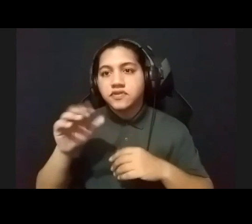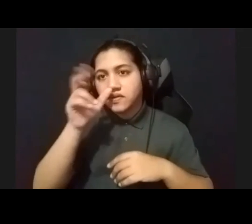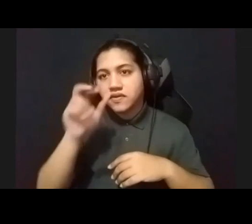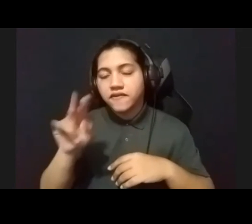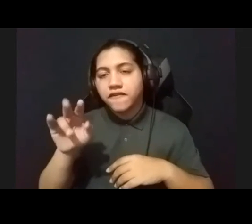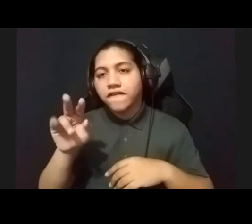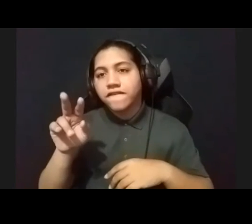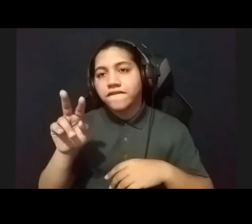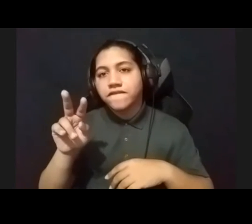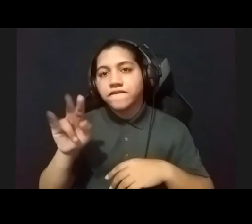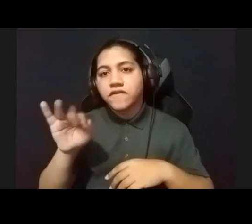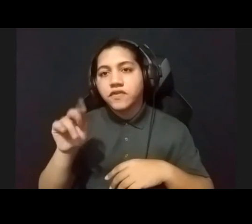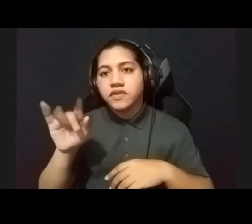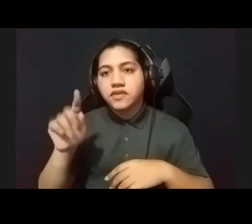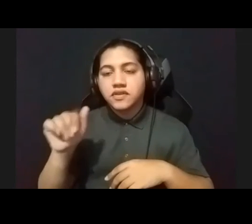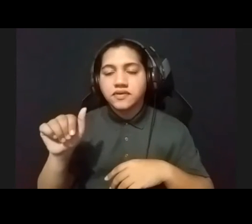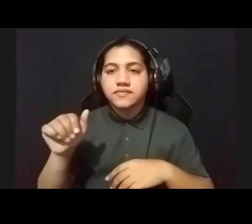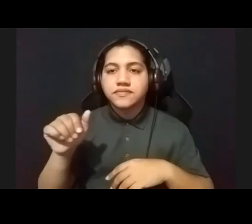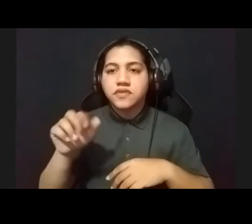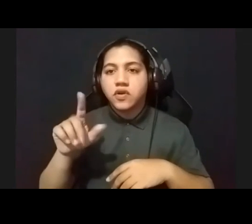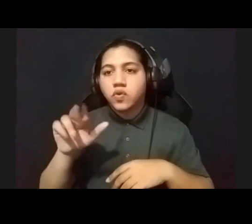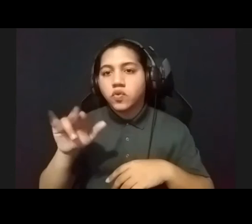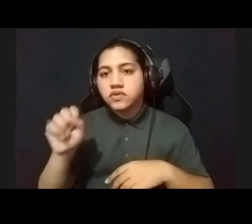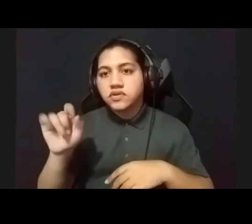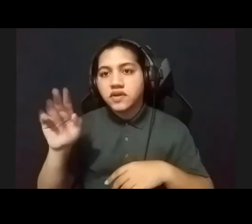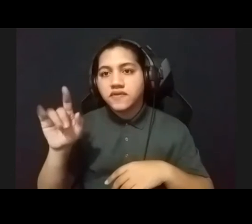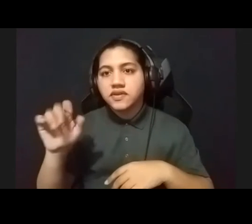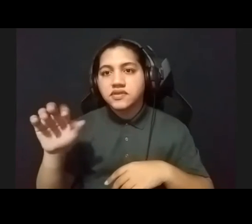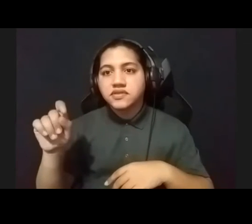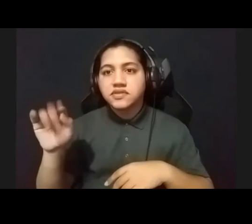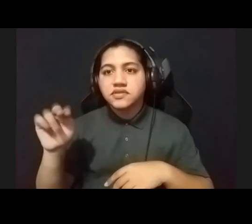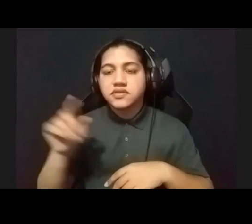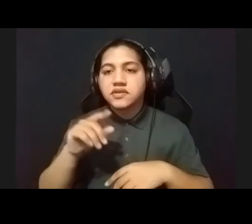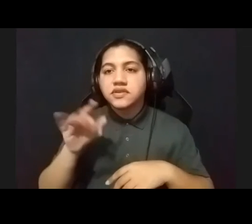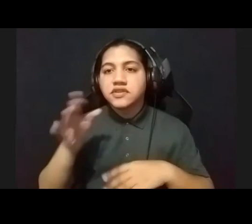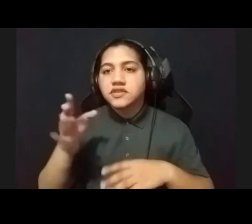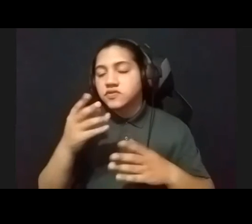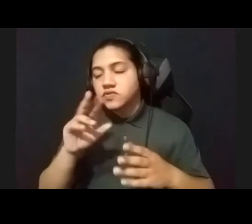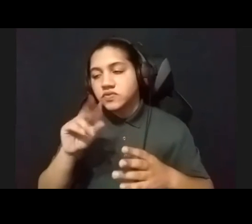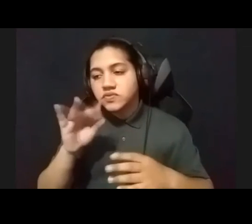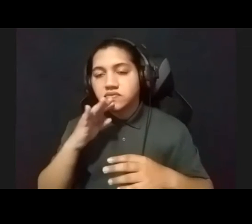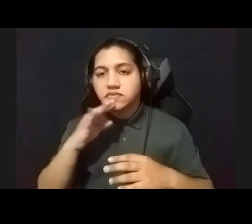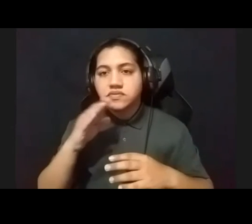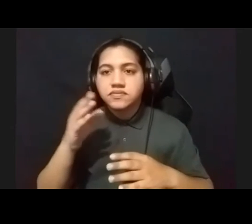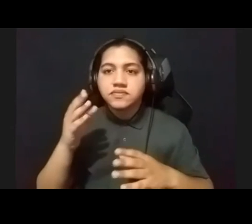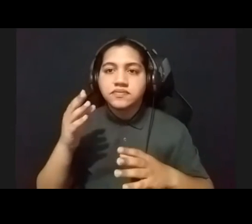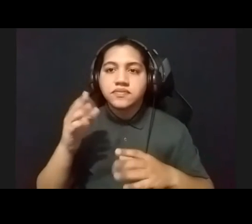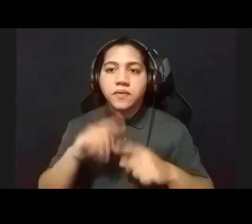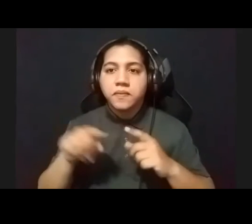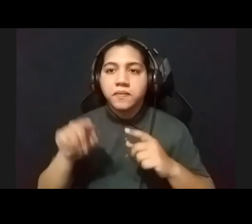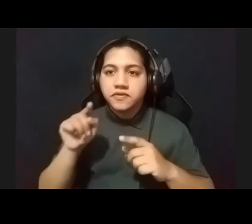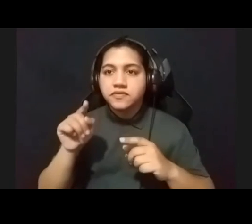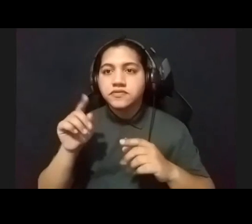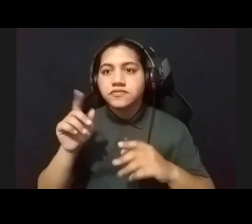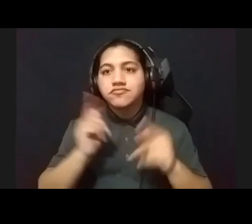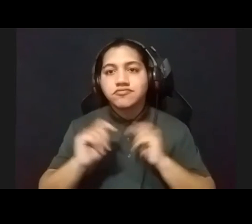Rafael Sánchez, que es una obra de teatro de la cual yo no hablé en esta ocasión, pero es una obra de teatro